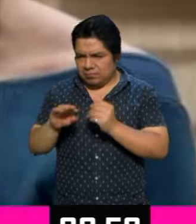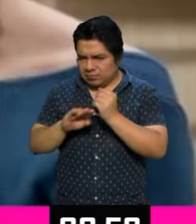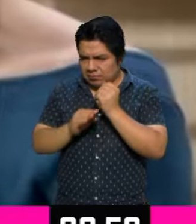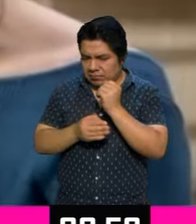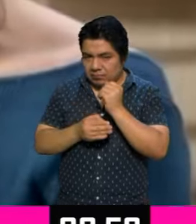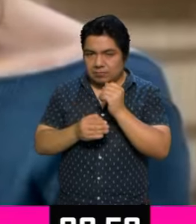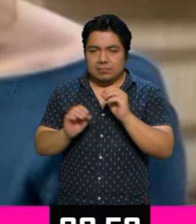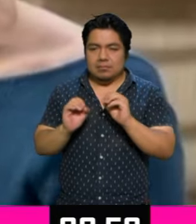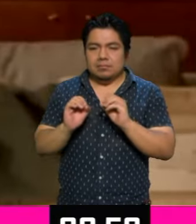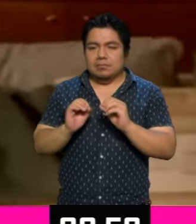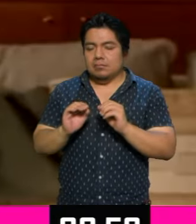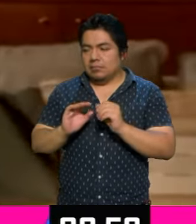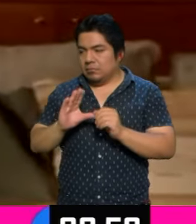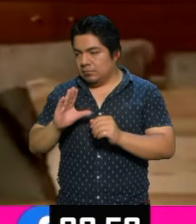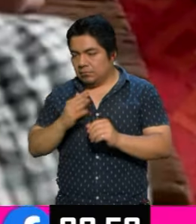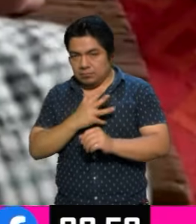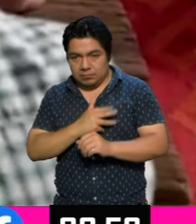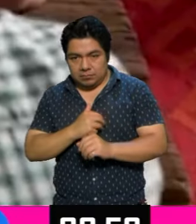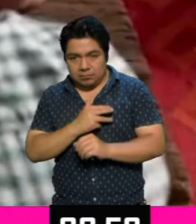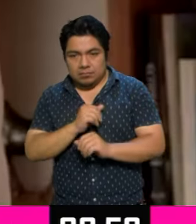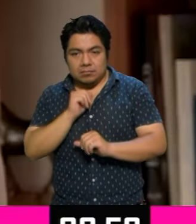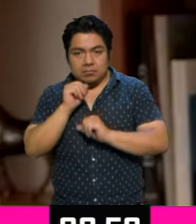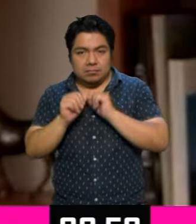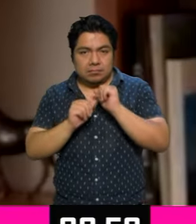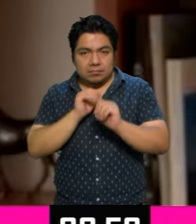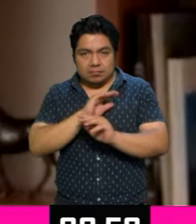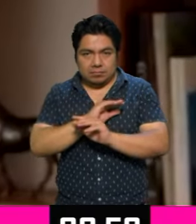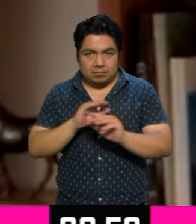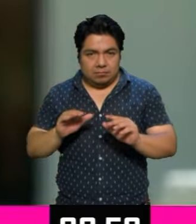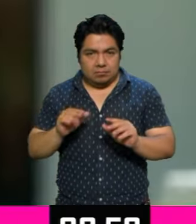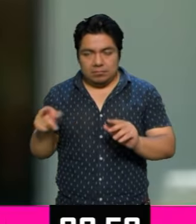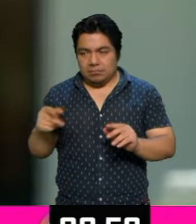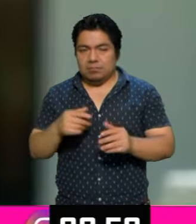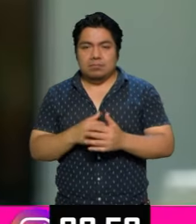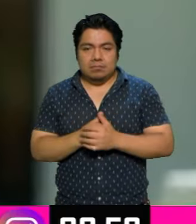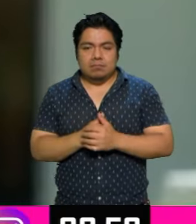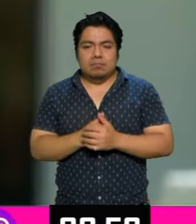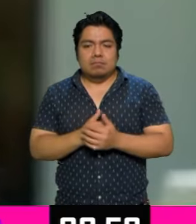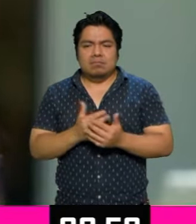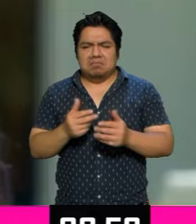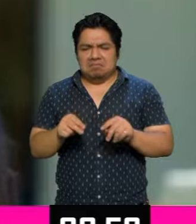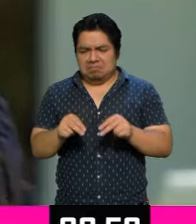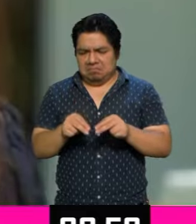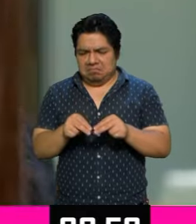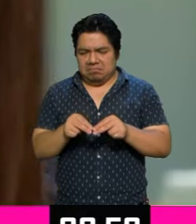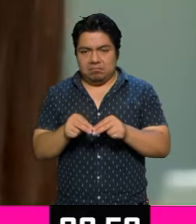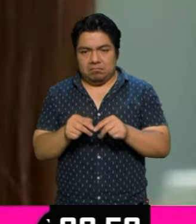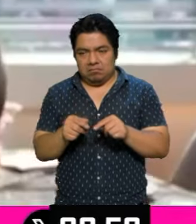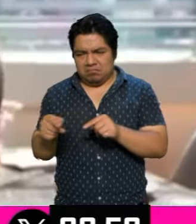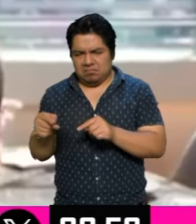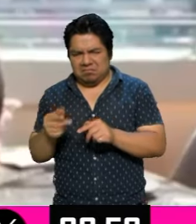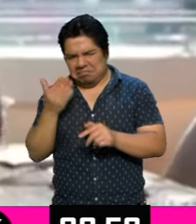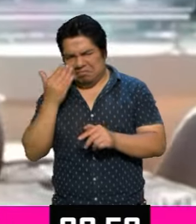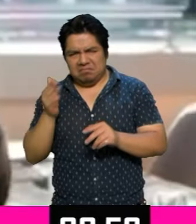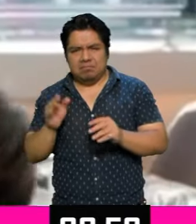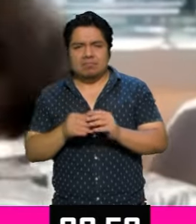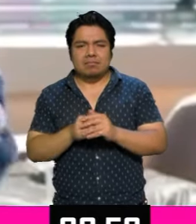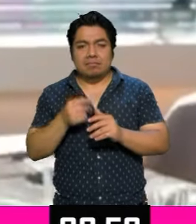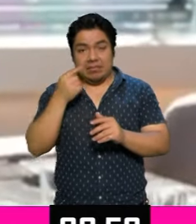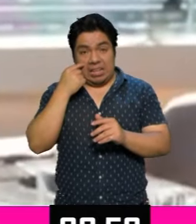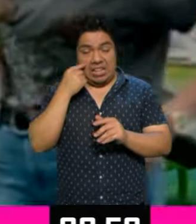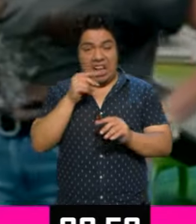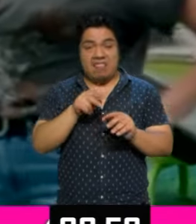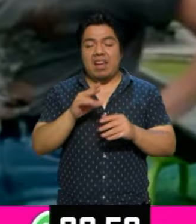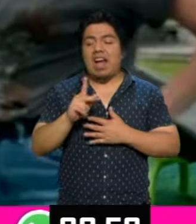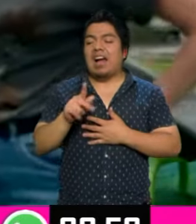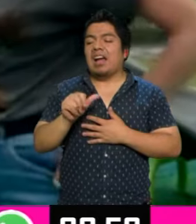Consuelo Duval, pues Mónica qué chido. Mónica es la maestra. Y está nominada a la Ariel por Influencer. No, está brutal. Señora Influencer. Entonces, bueno, vean a Kay del Castillo